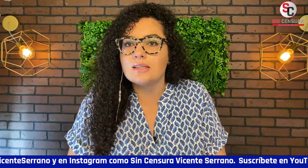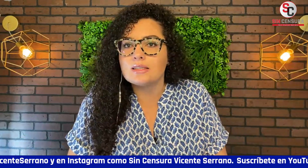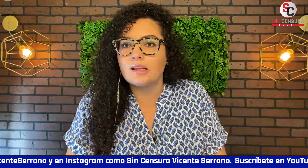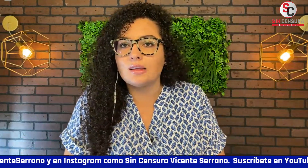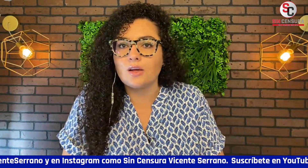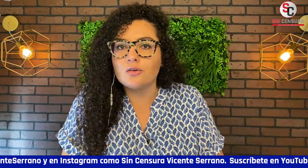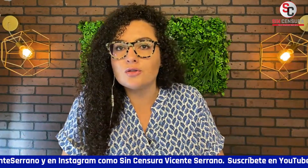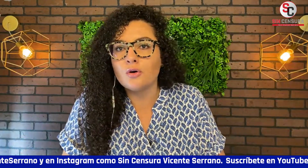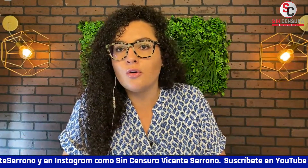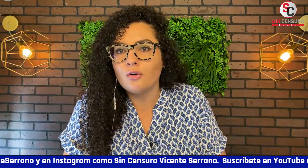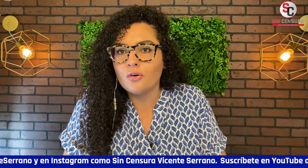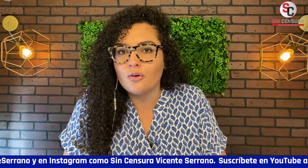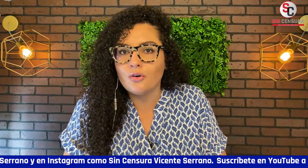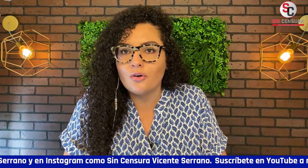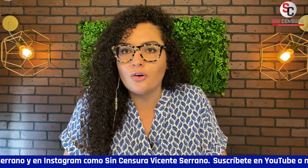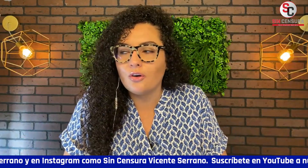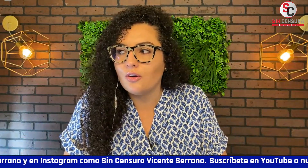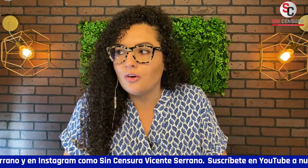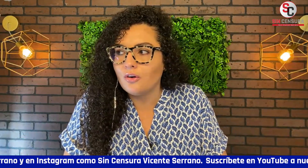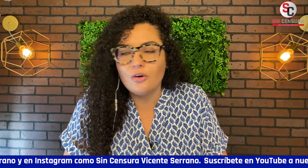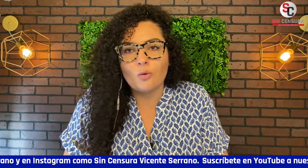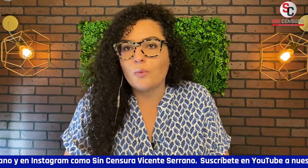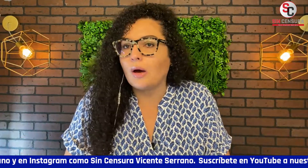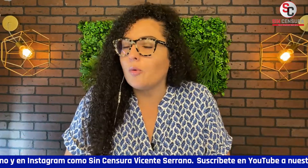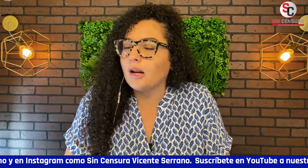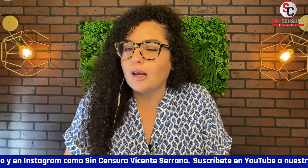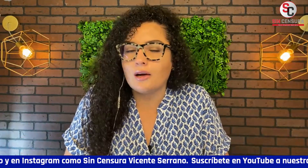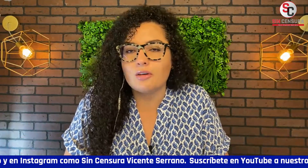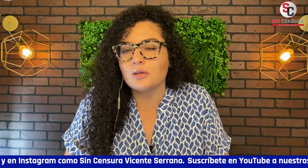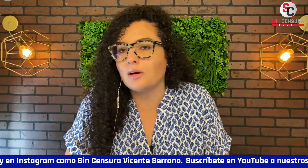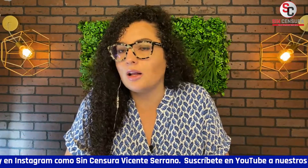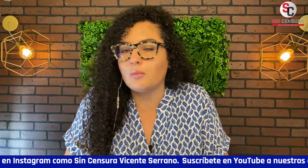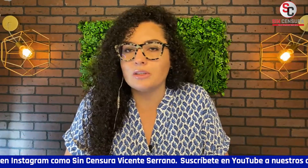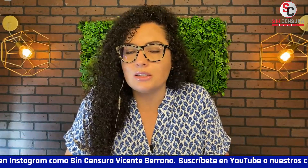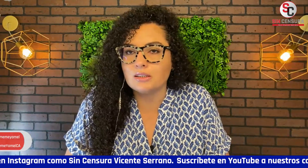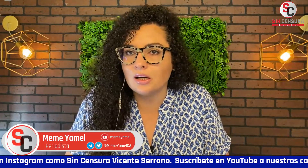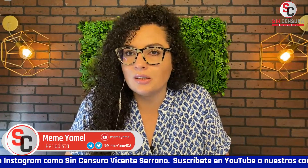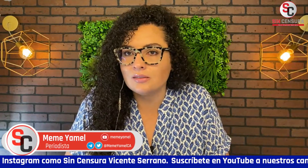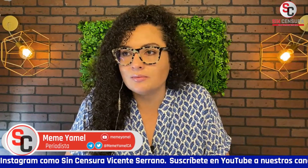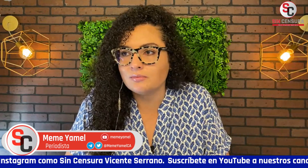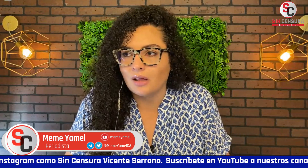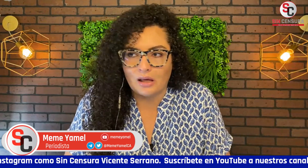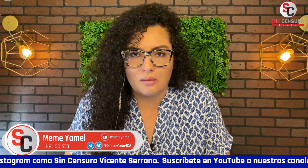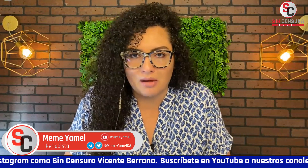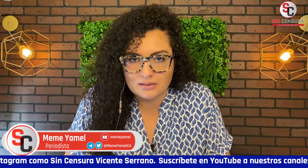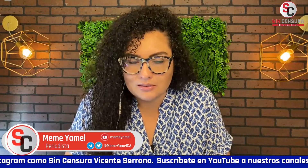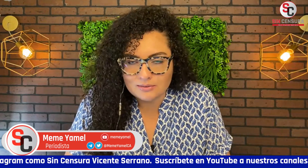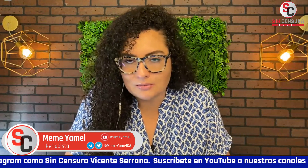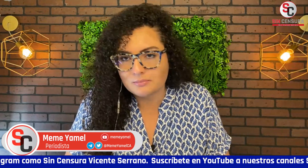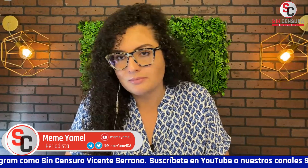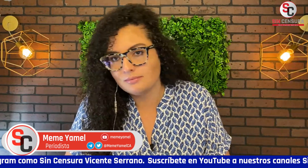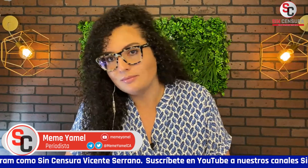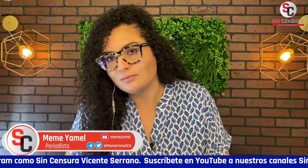en el 68. Nunca hubiera llegado Echeverría a la presidencia,